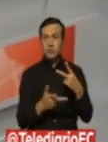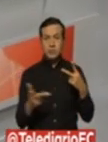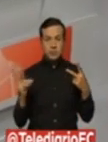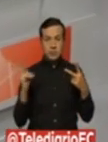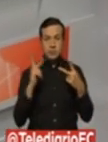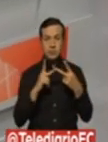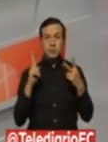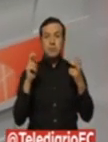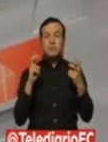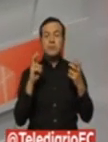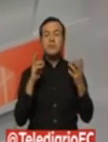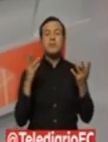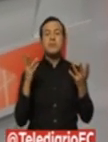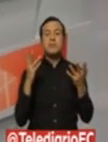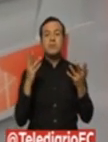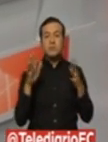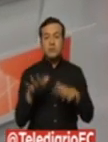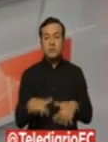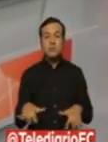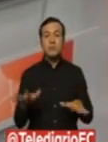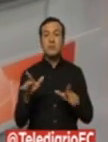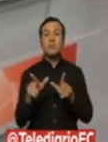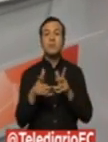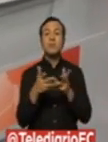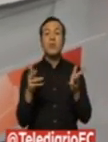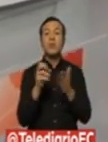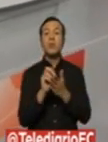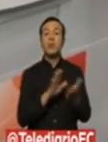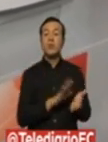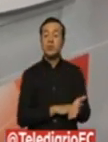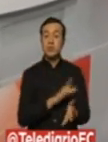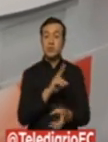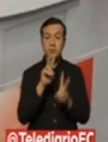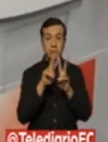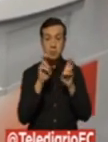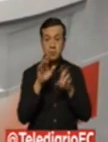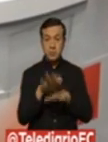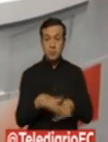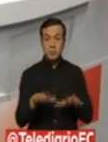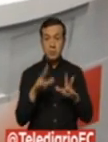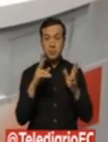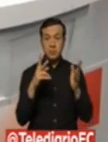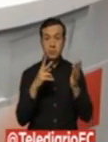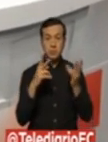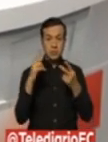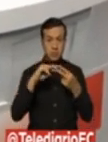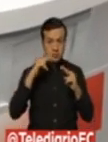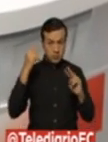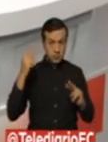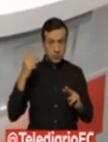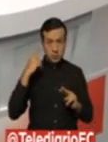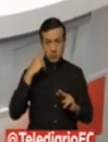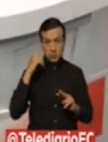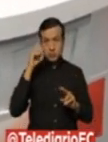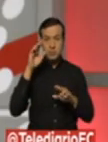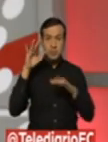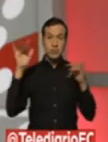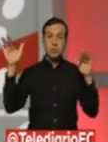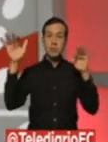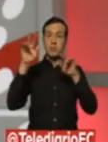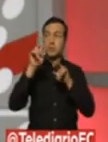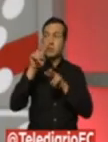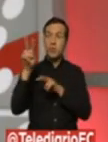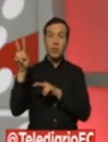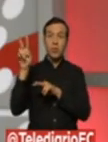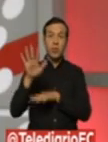es factores bióticos en donde están estarían incluidos aquellos proyectos que se relacionan con recursos genéticos con paisajismo con